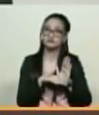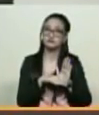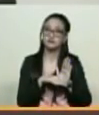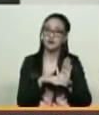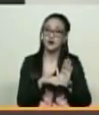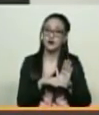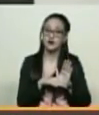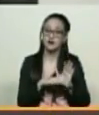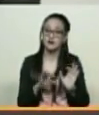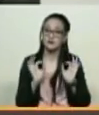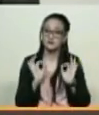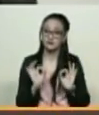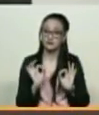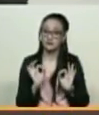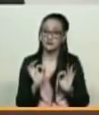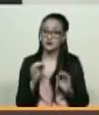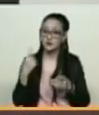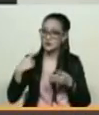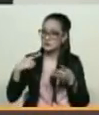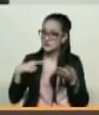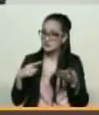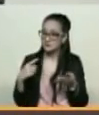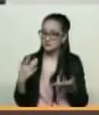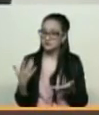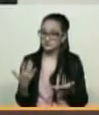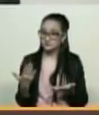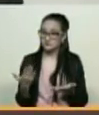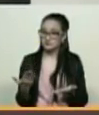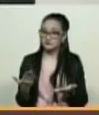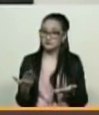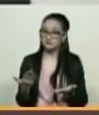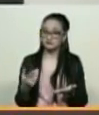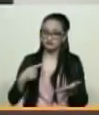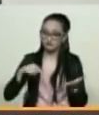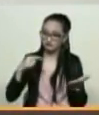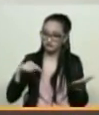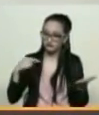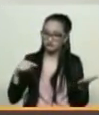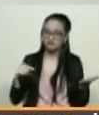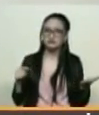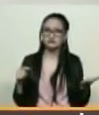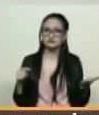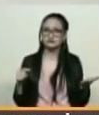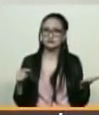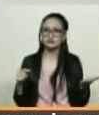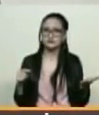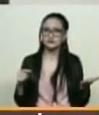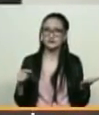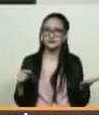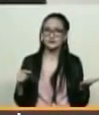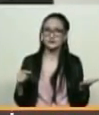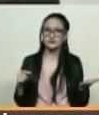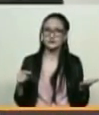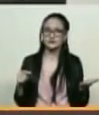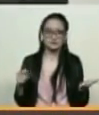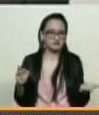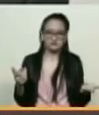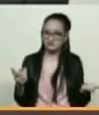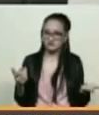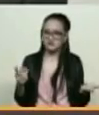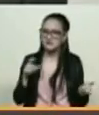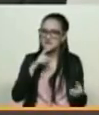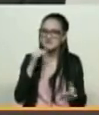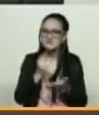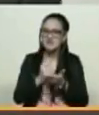los suficientes elementos puestos negro sobre blanco, vayamos. Que gane el que gane, que